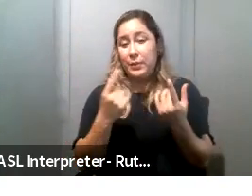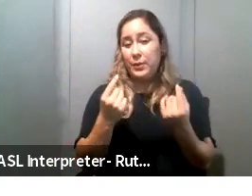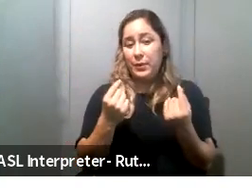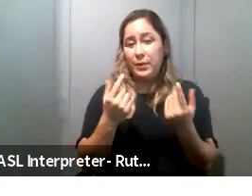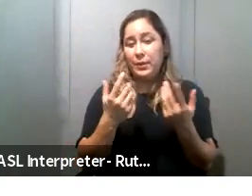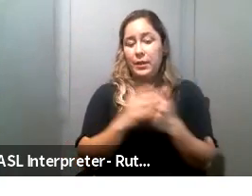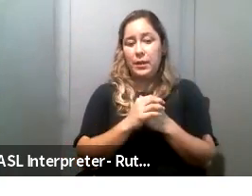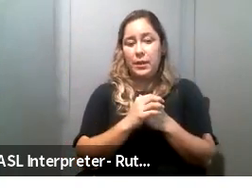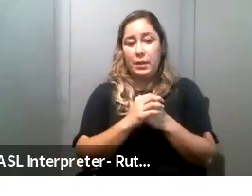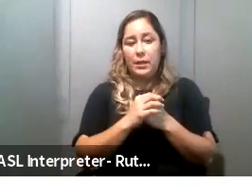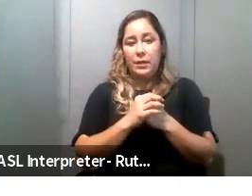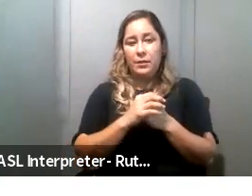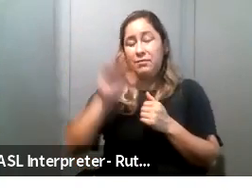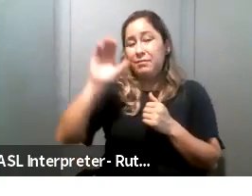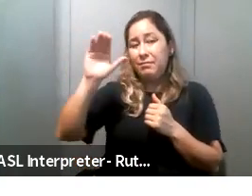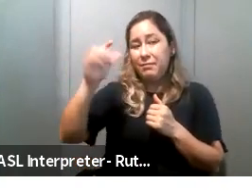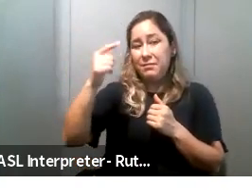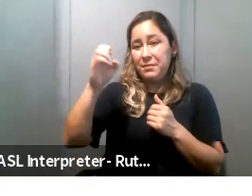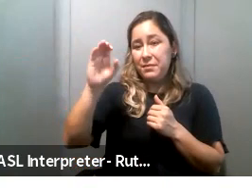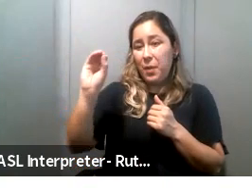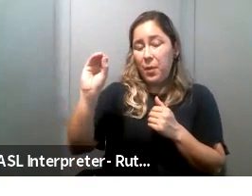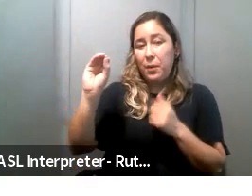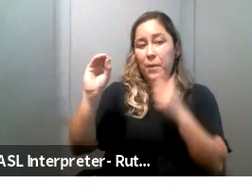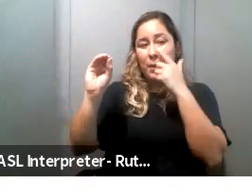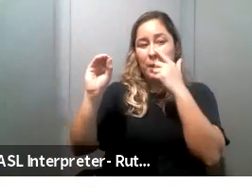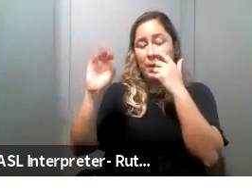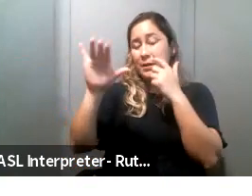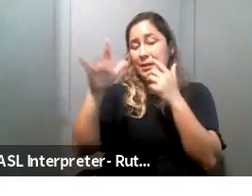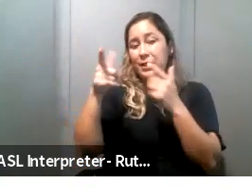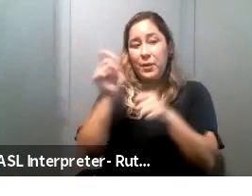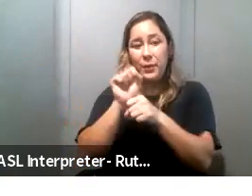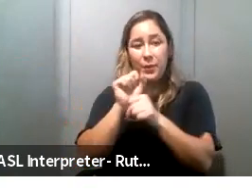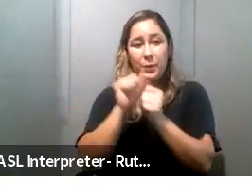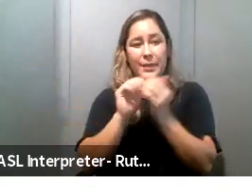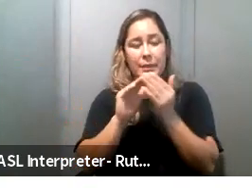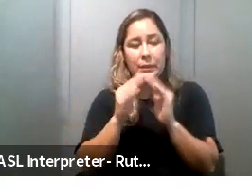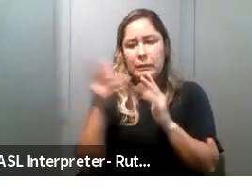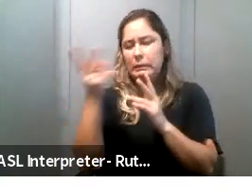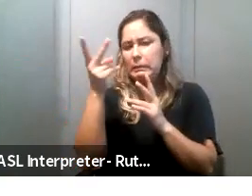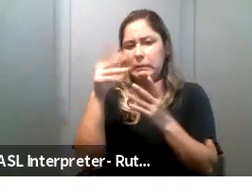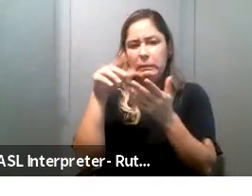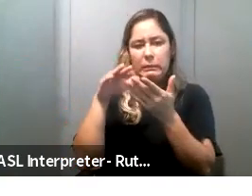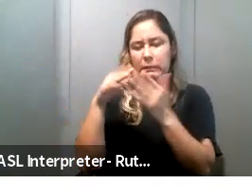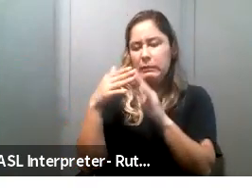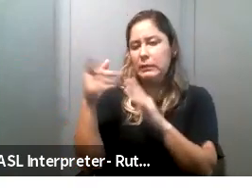hasta la compañía de GEO trabajando con la ciudad, y quién sabe lo que está pasando con